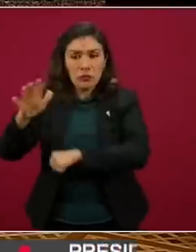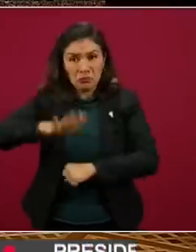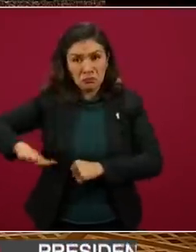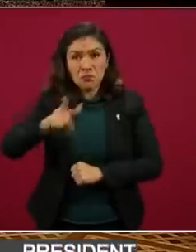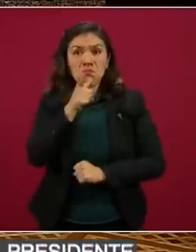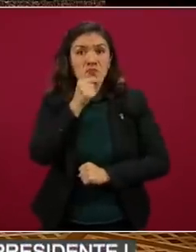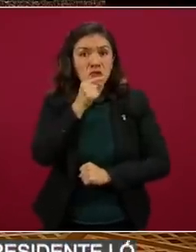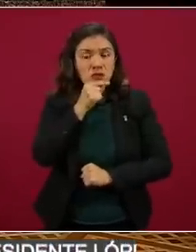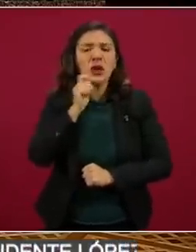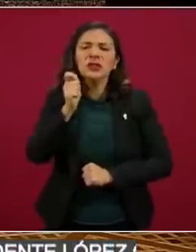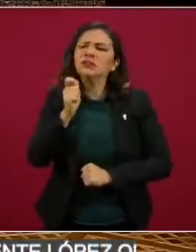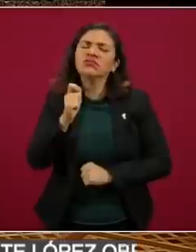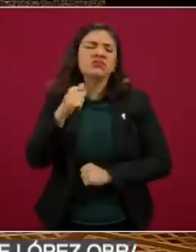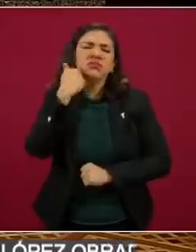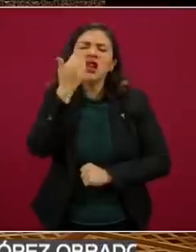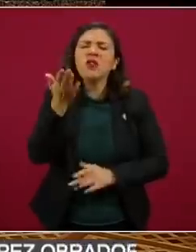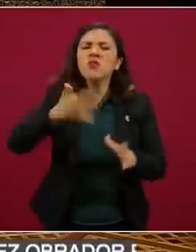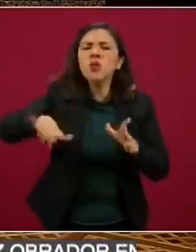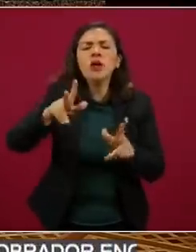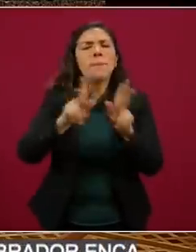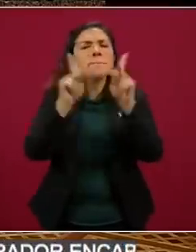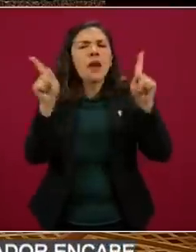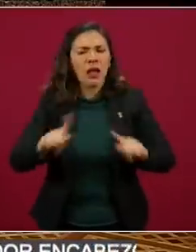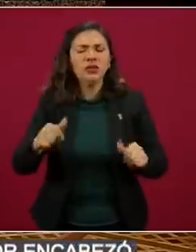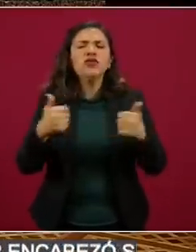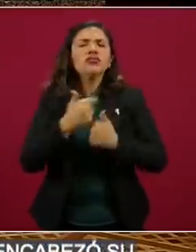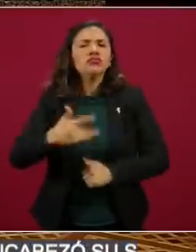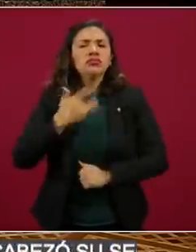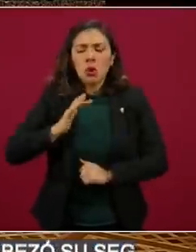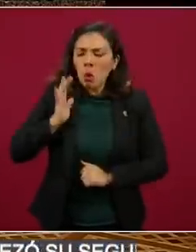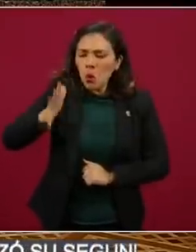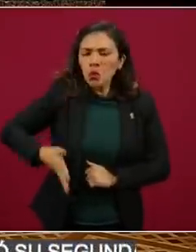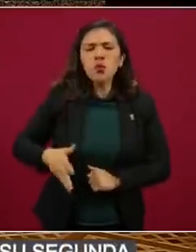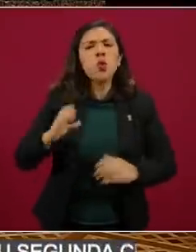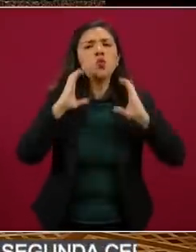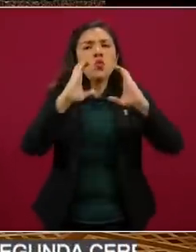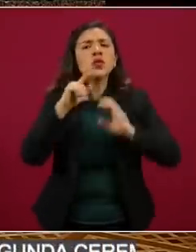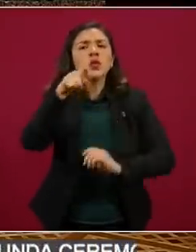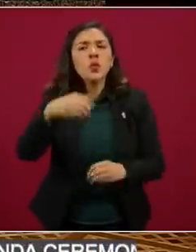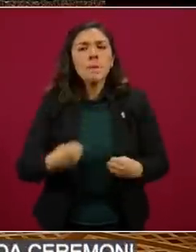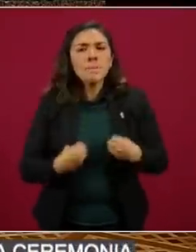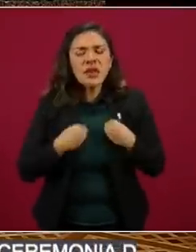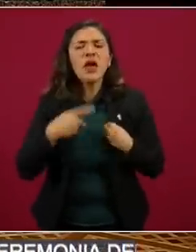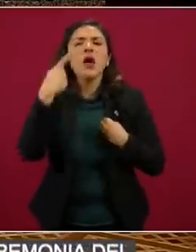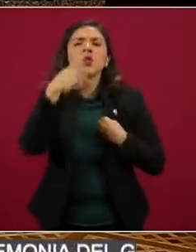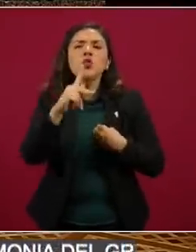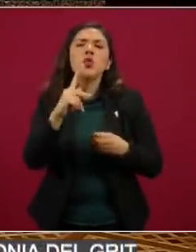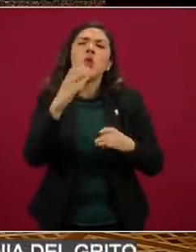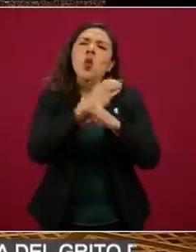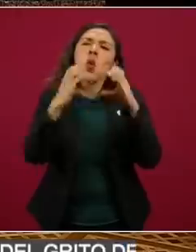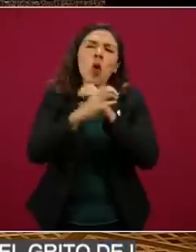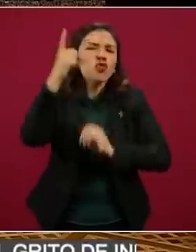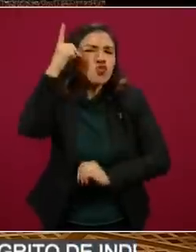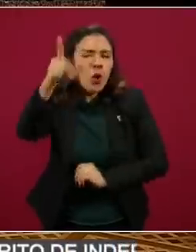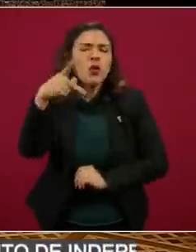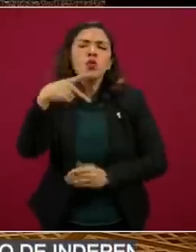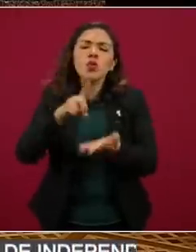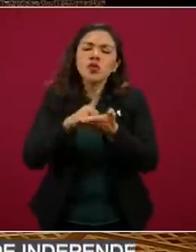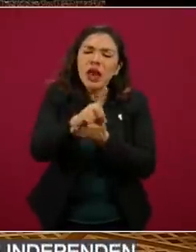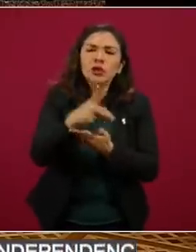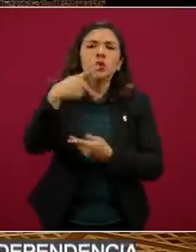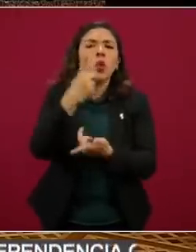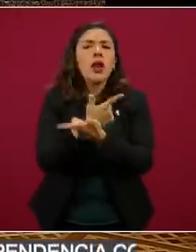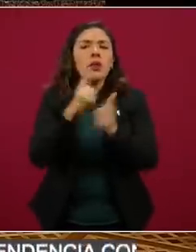fuerza policial de paz y orgullosamente salvaguardamos tu vida tus bienes tus derechos y sus libertades